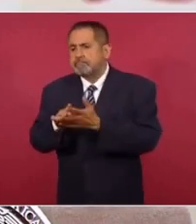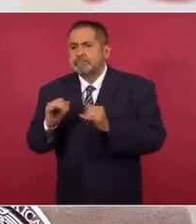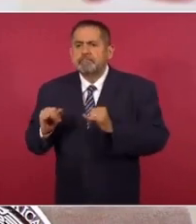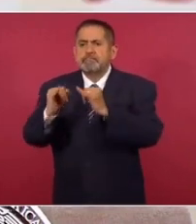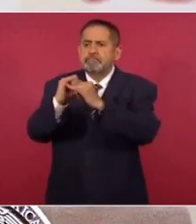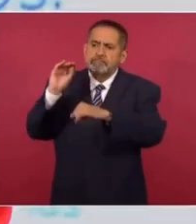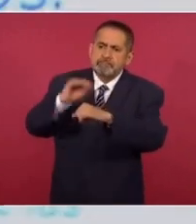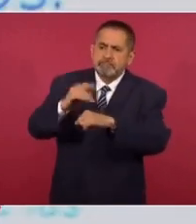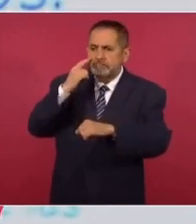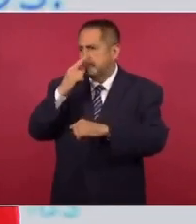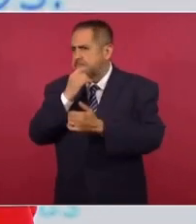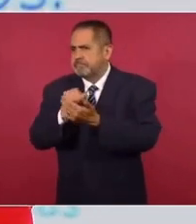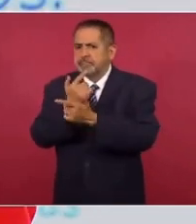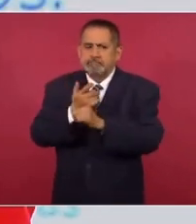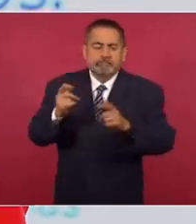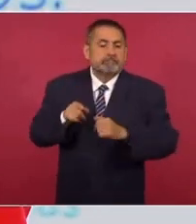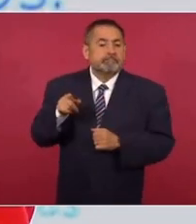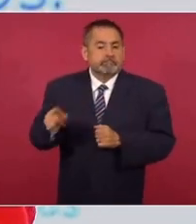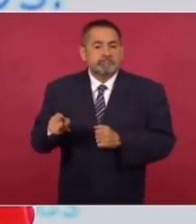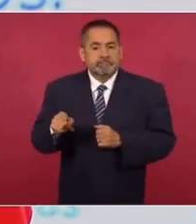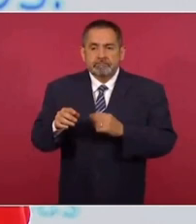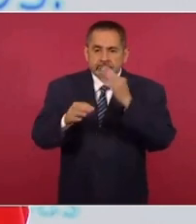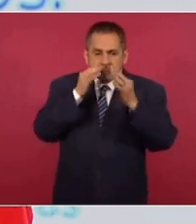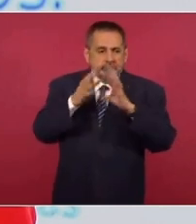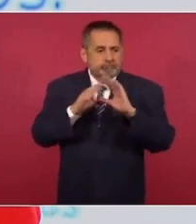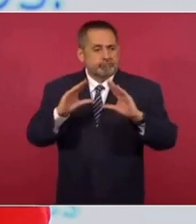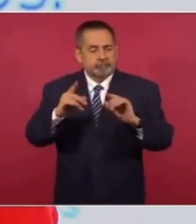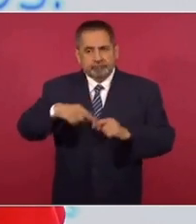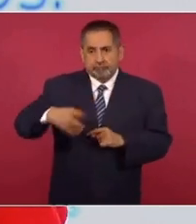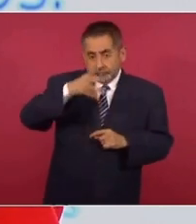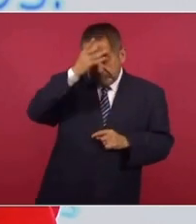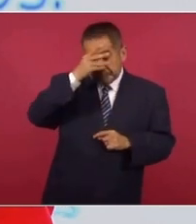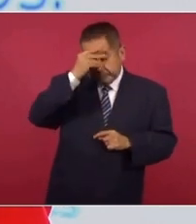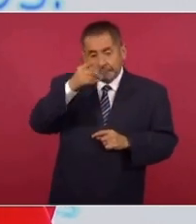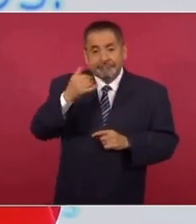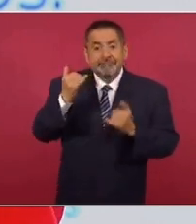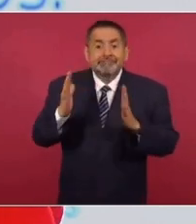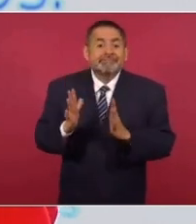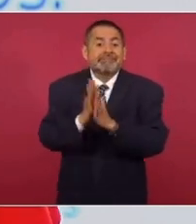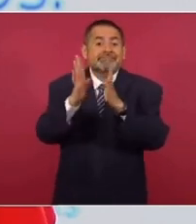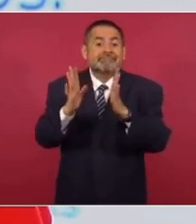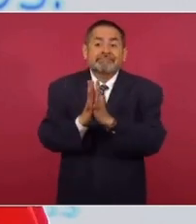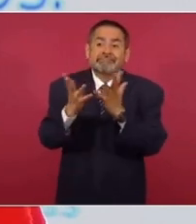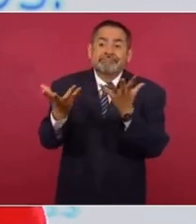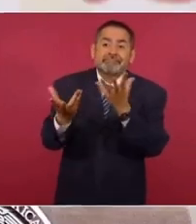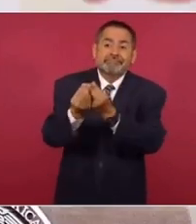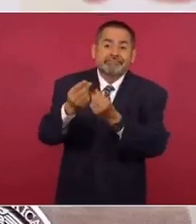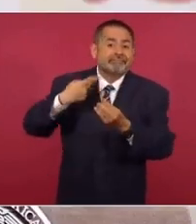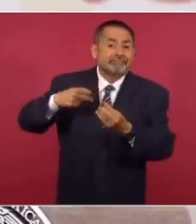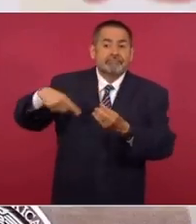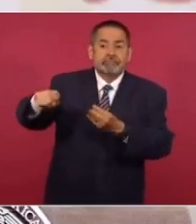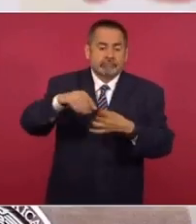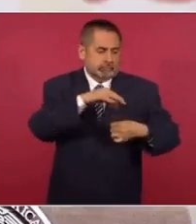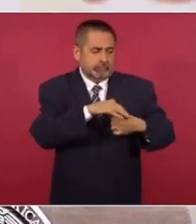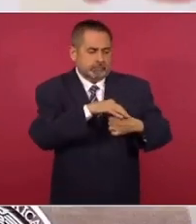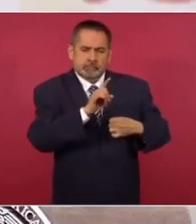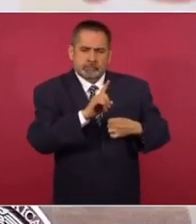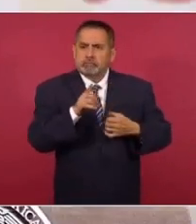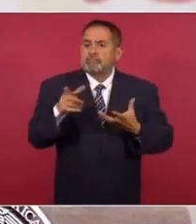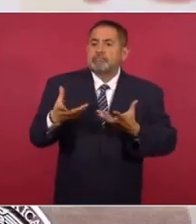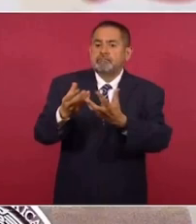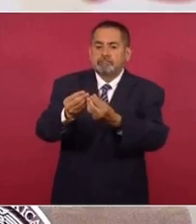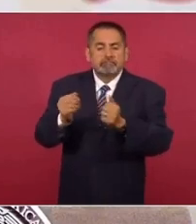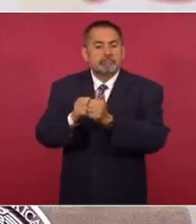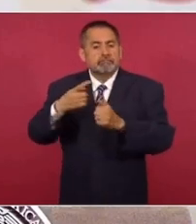instituciones democráticas, promover la formación cívica y la participación ciudadana, salvo en materia electoral, facilitar